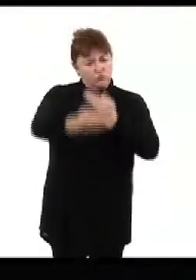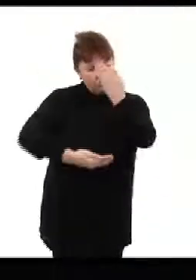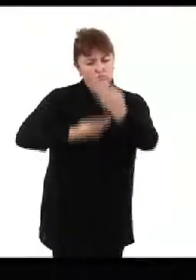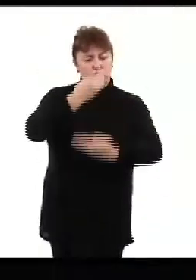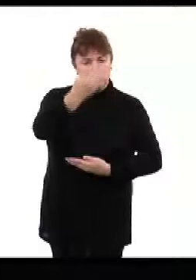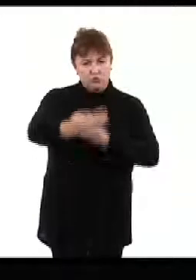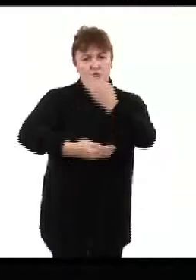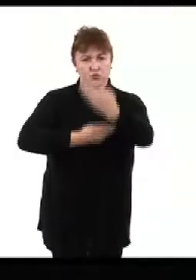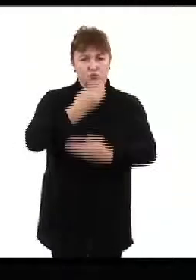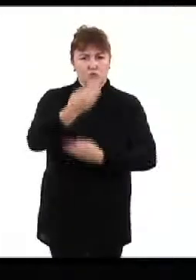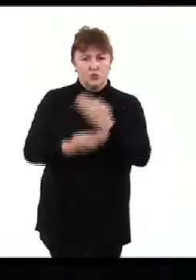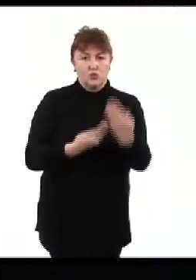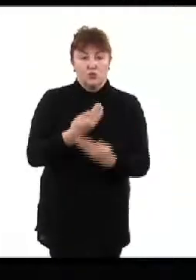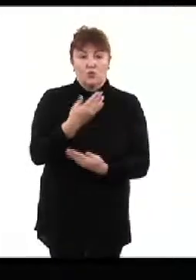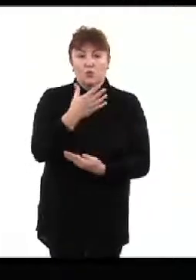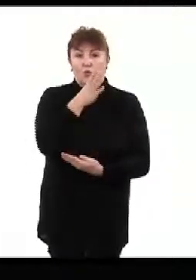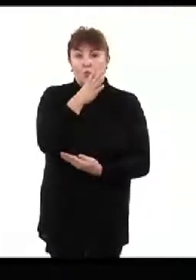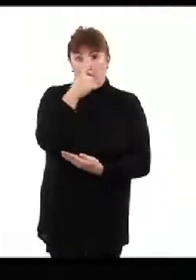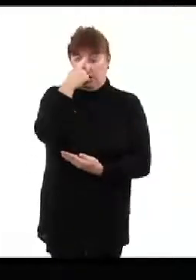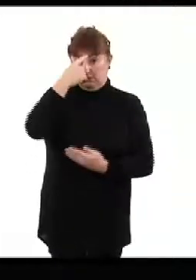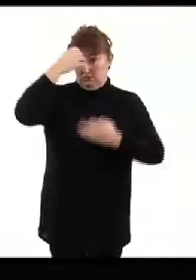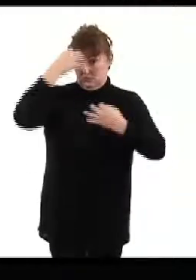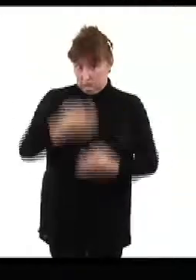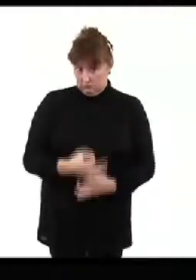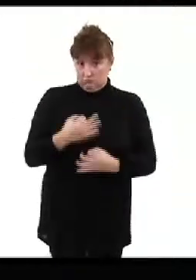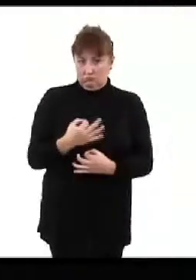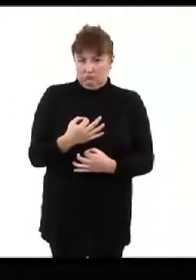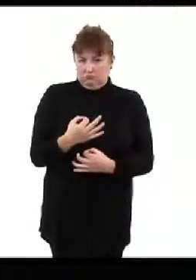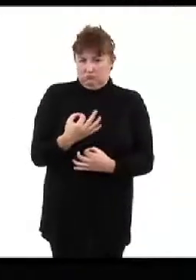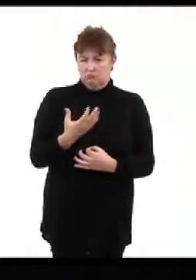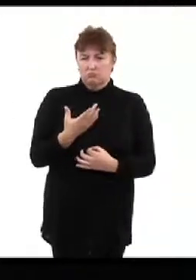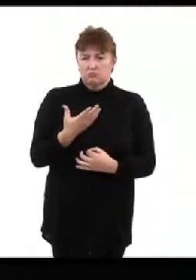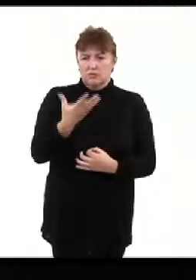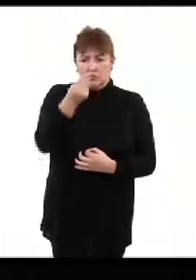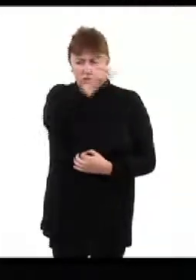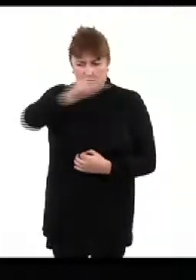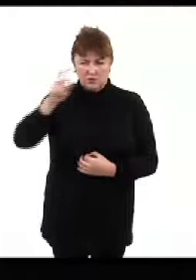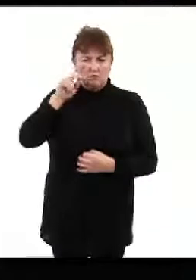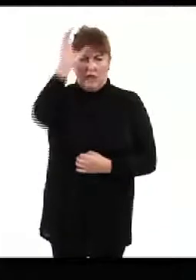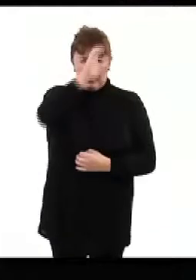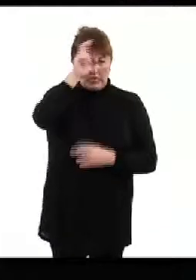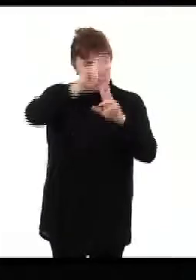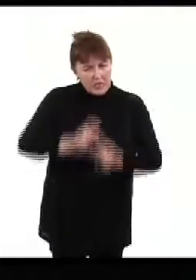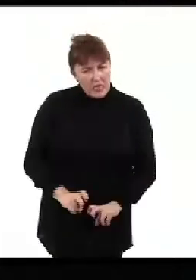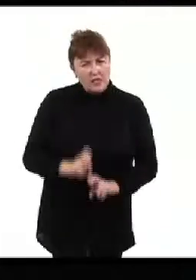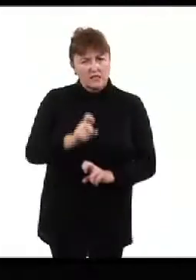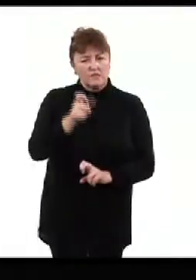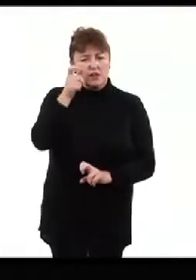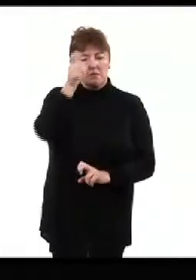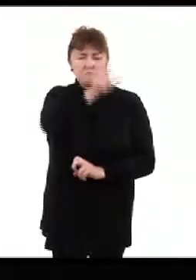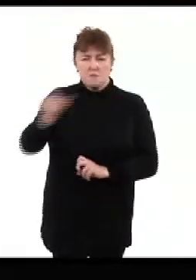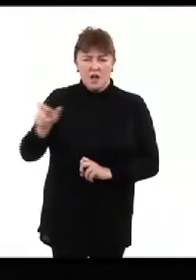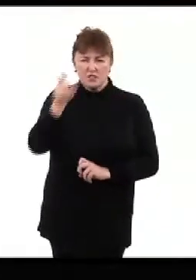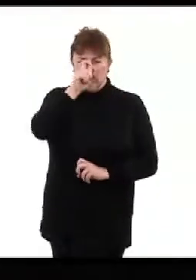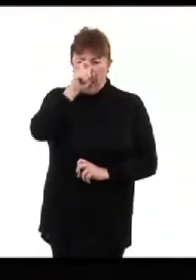evolucionado, porque según convicción de etnógrafos y paleontólogos, el humano primitivo se valía